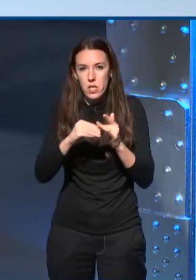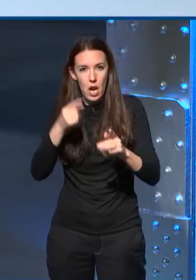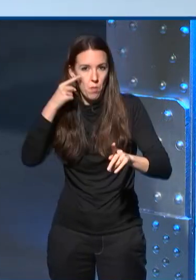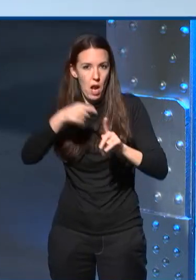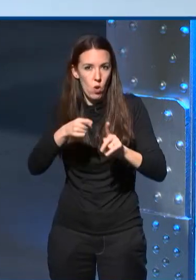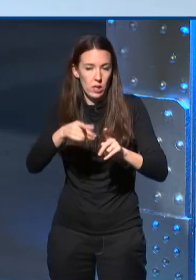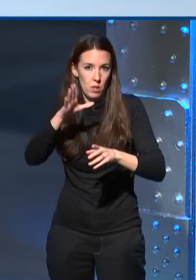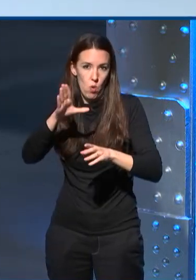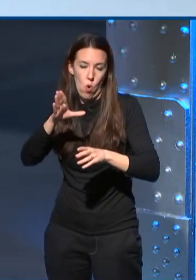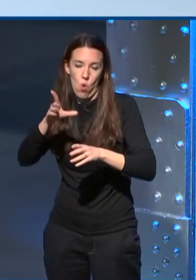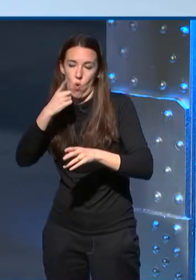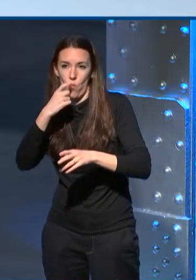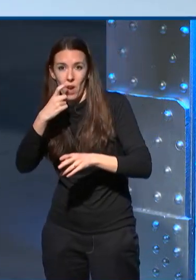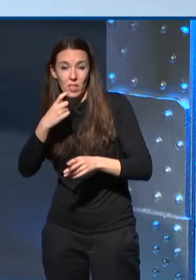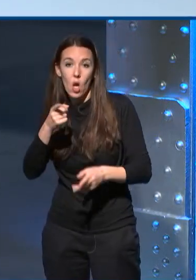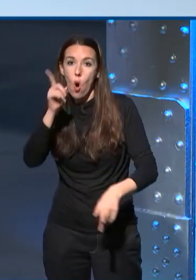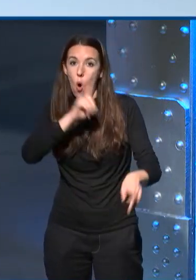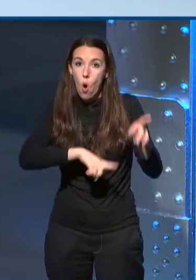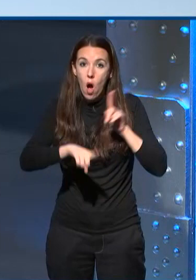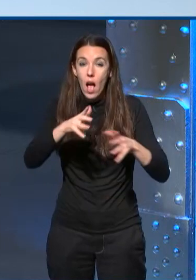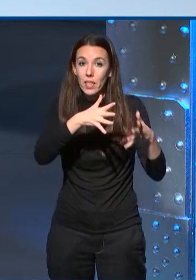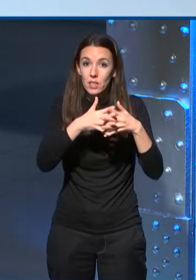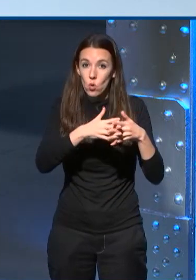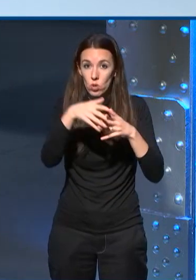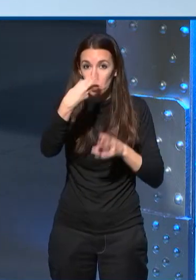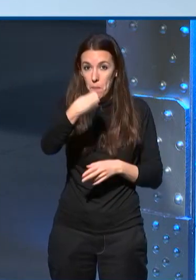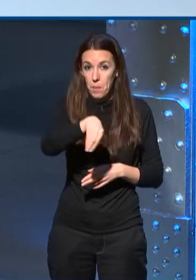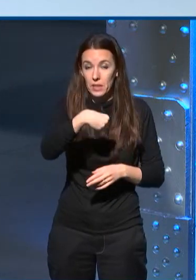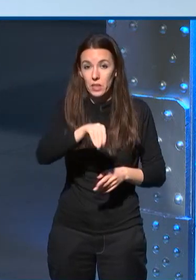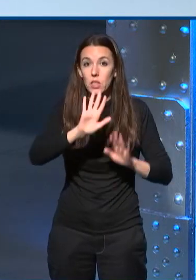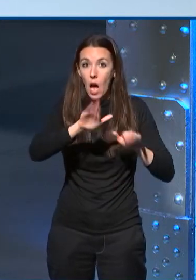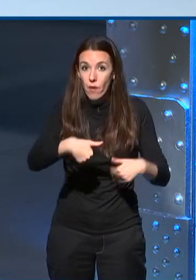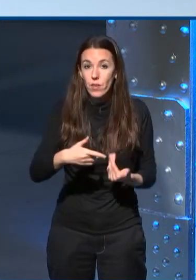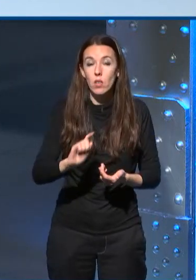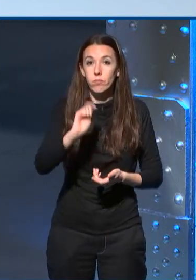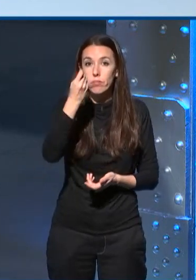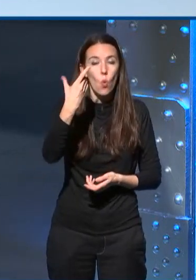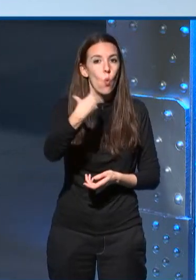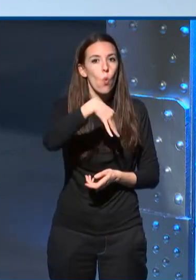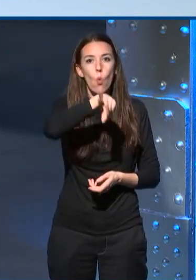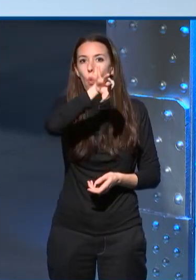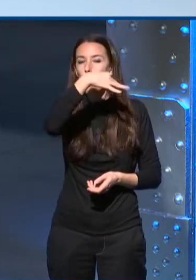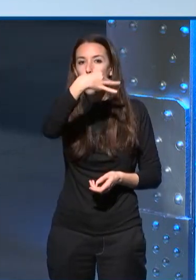marzo de 2017, el controvertido presidente estadounidense consiguió su único